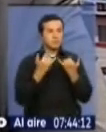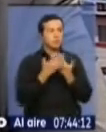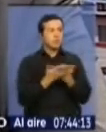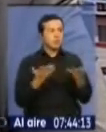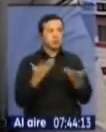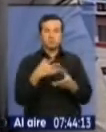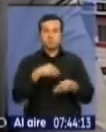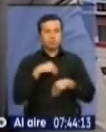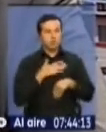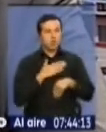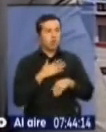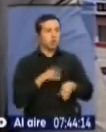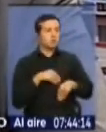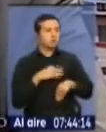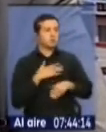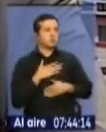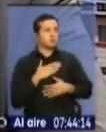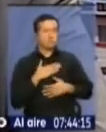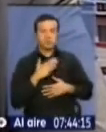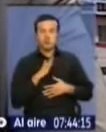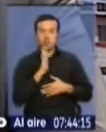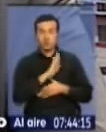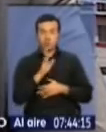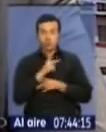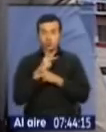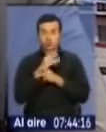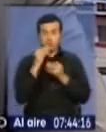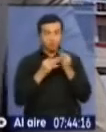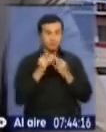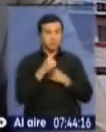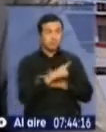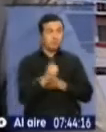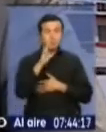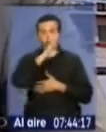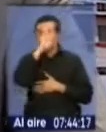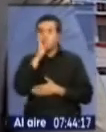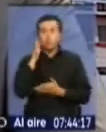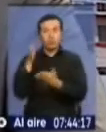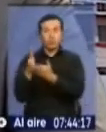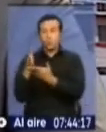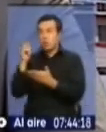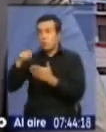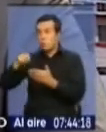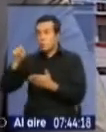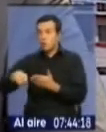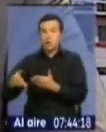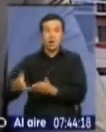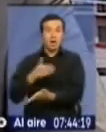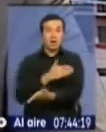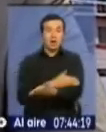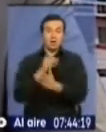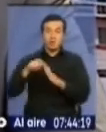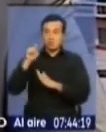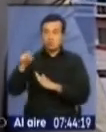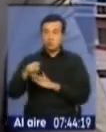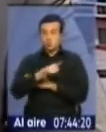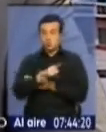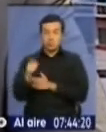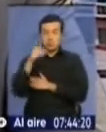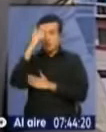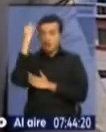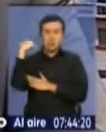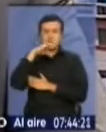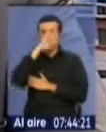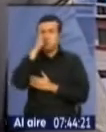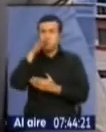esa atribución. Y ellos, muchos de los cuales no han pisado un juzgado en su vida antes de ser vocales del Consejo de la